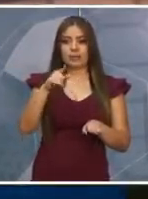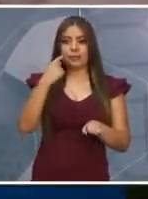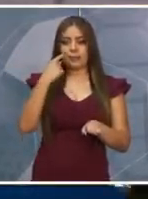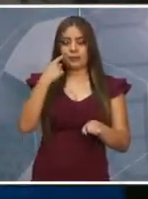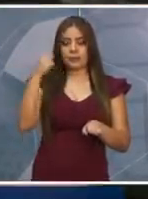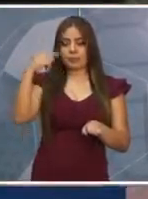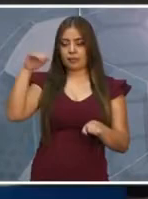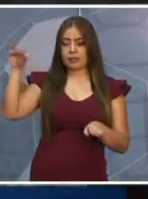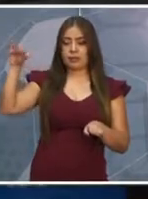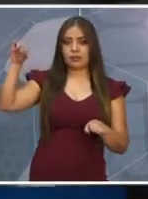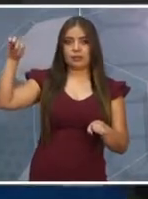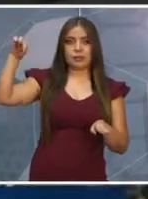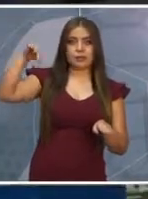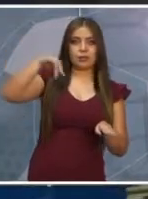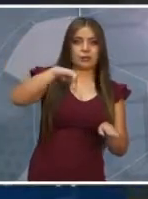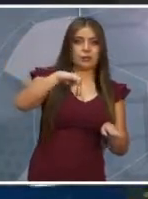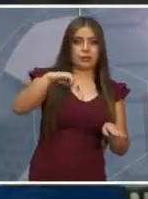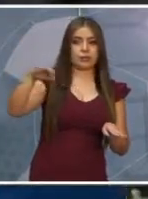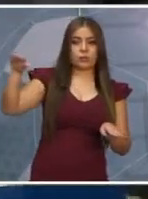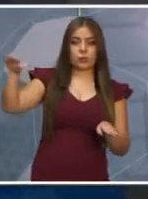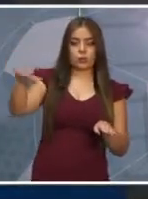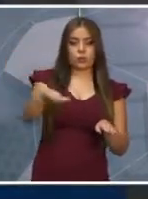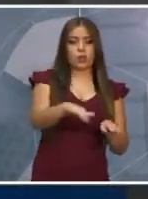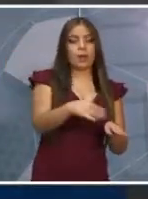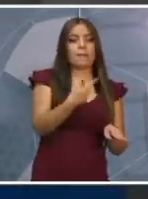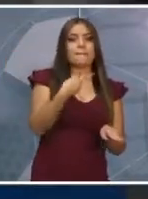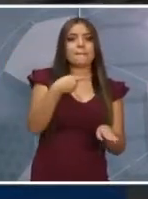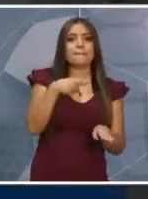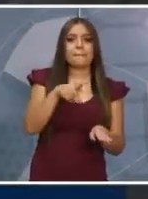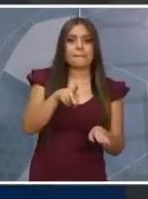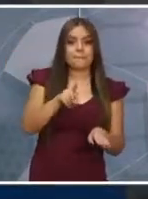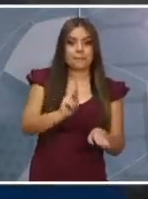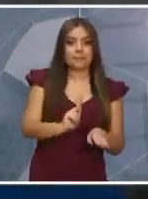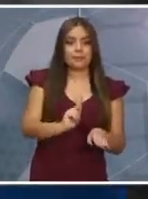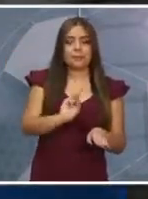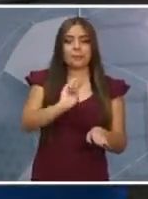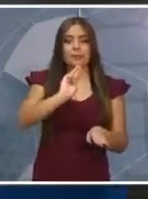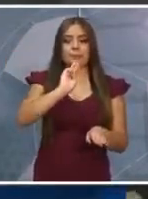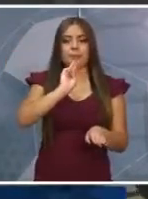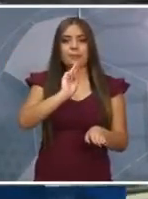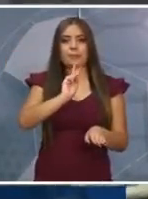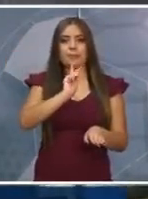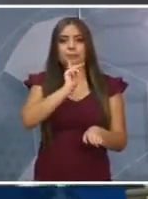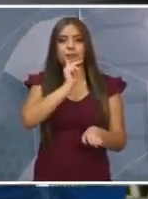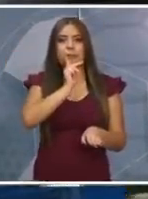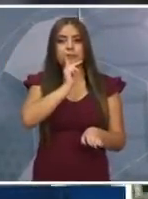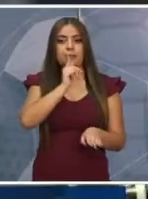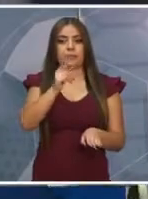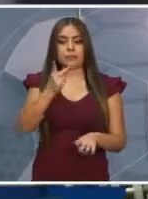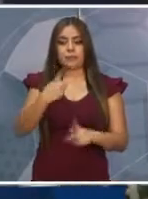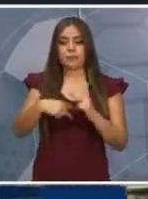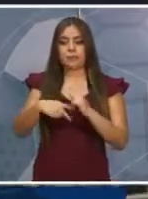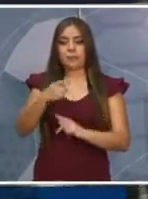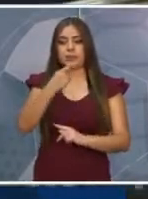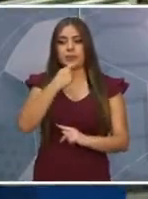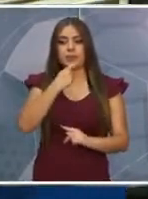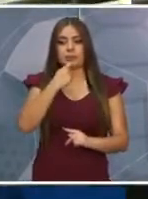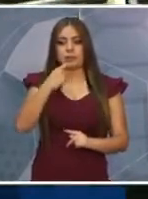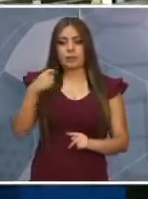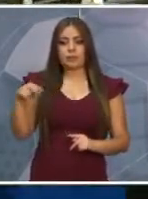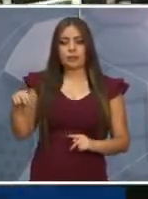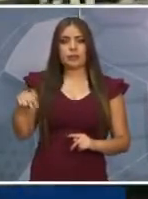complicada es para las madres de familia quienes transitan con sus menores. Nos hicieron